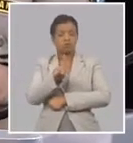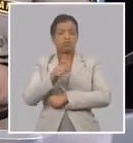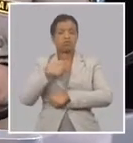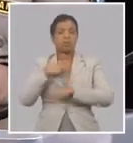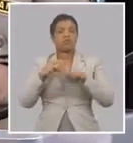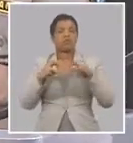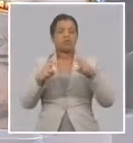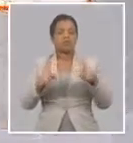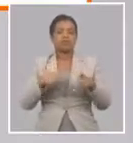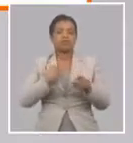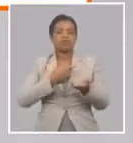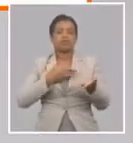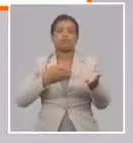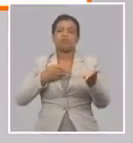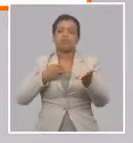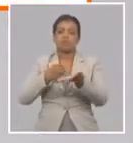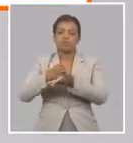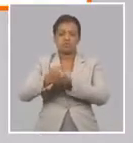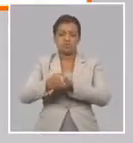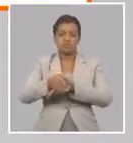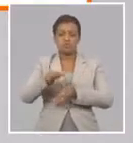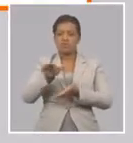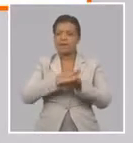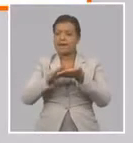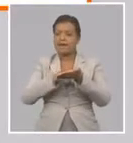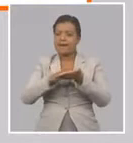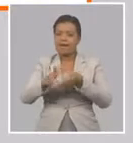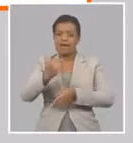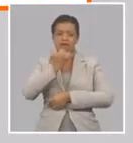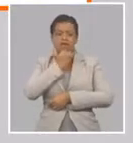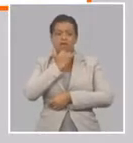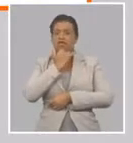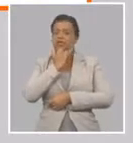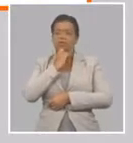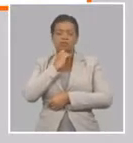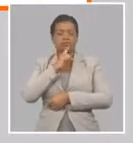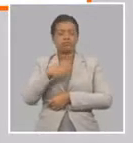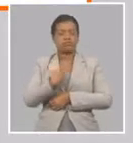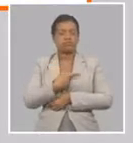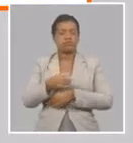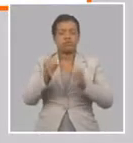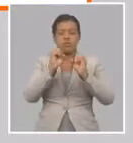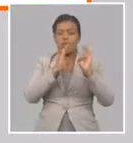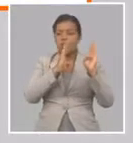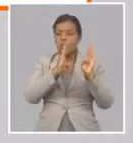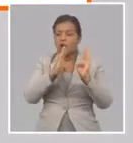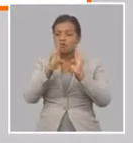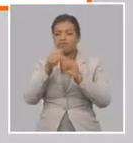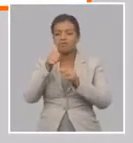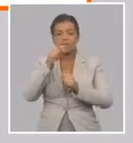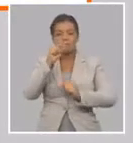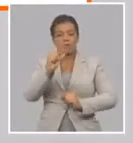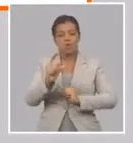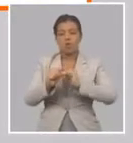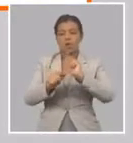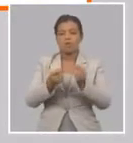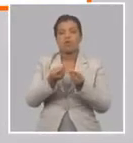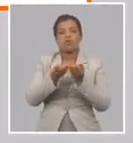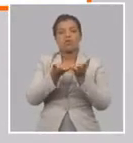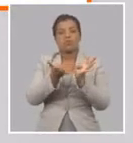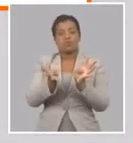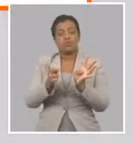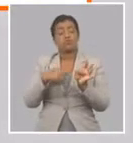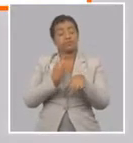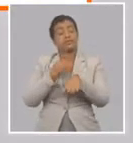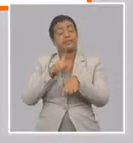le hemos mantenido el principio de que nadie se afecte en base a la organización que sea que se ha venido dando y por lo tanto eso nos va a llevar un tiempo